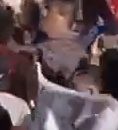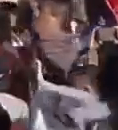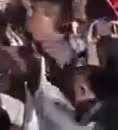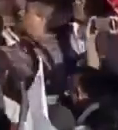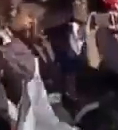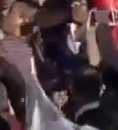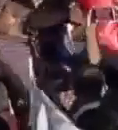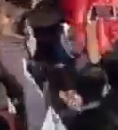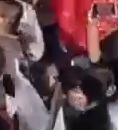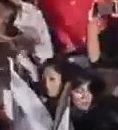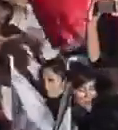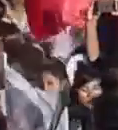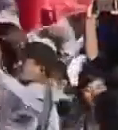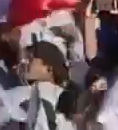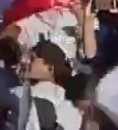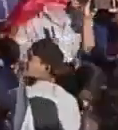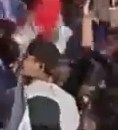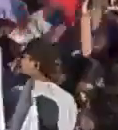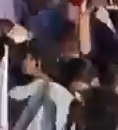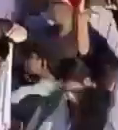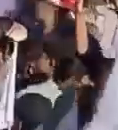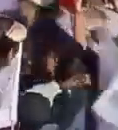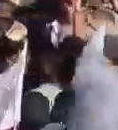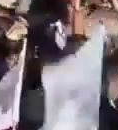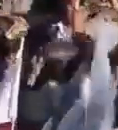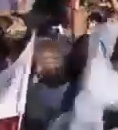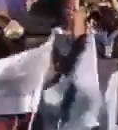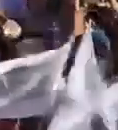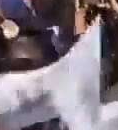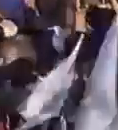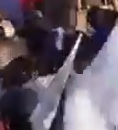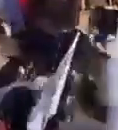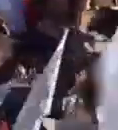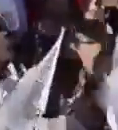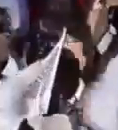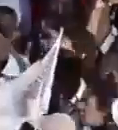soy el jade que olvidaste,